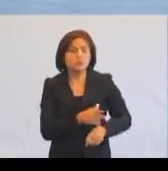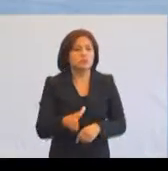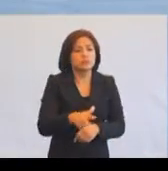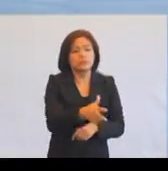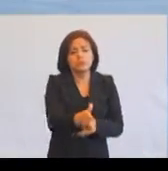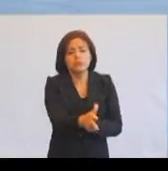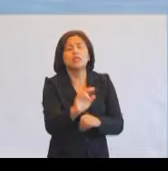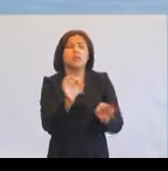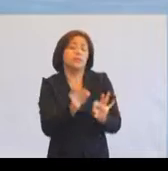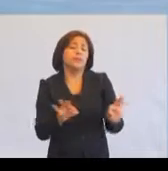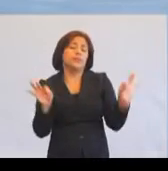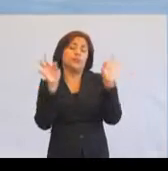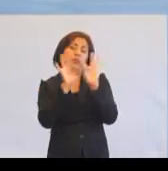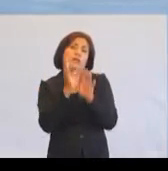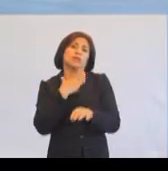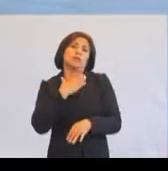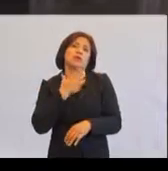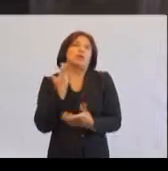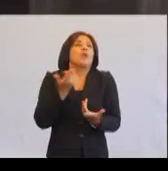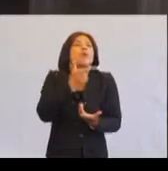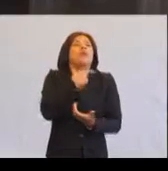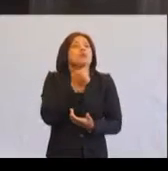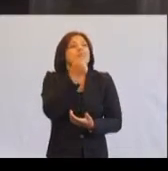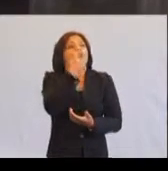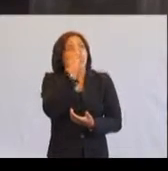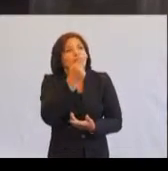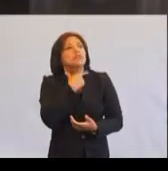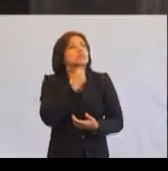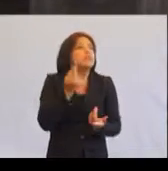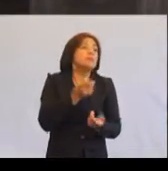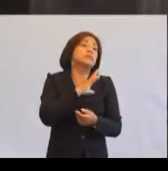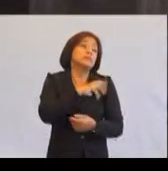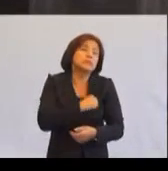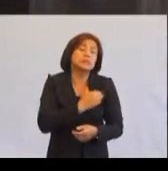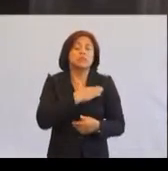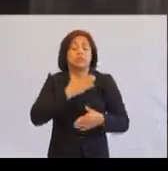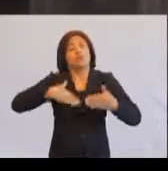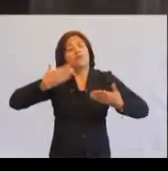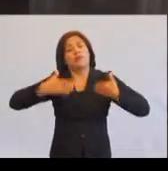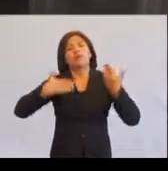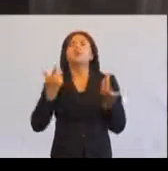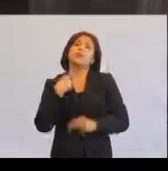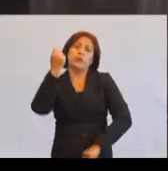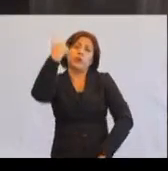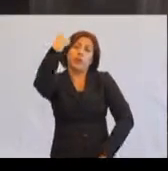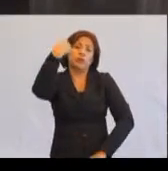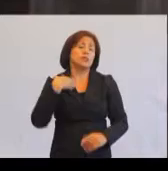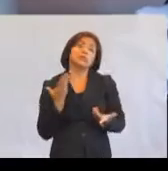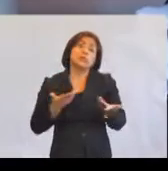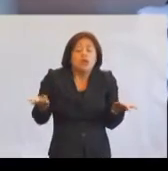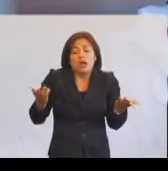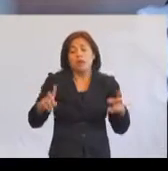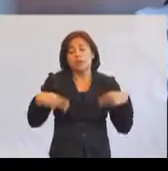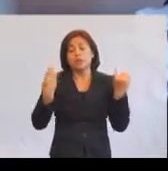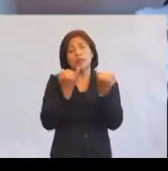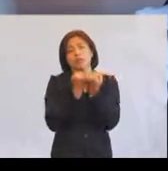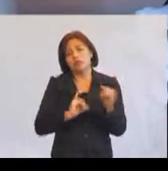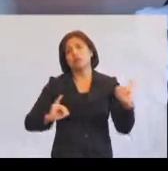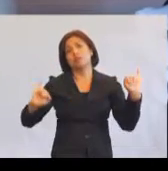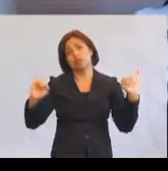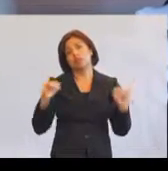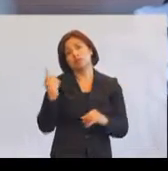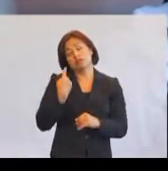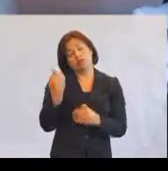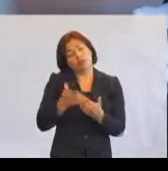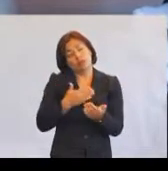también realizar su vida, de realizarse como persona. Nosotros también tenemos inquietudes, tenemos gustos, tenemos penas, tenemos alegría y